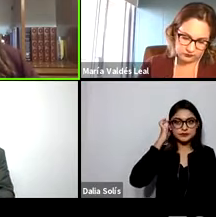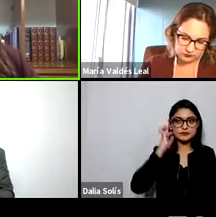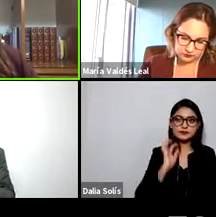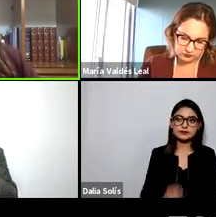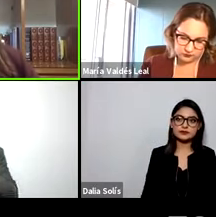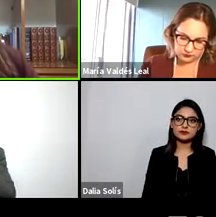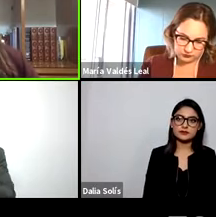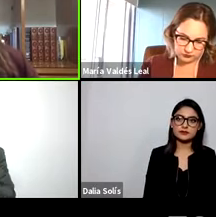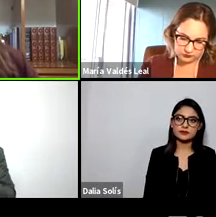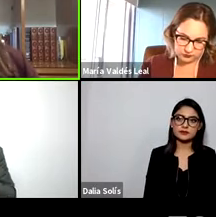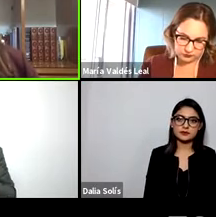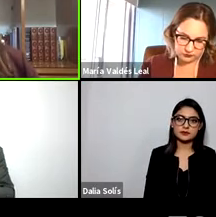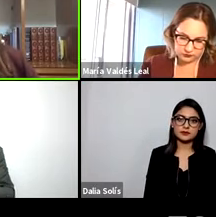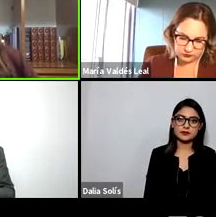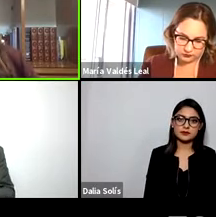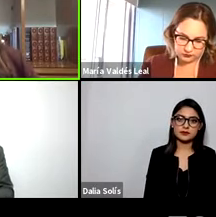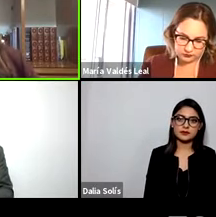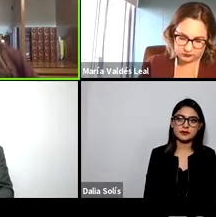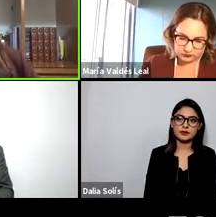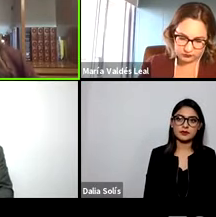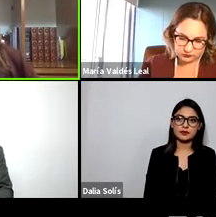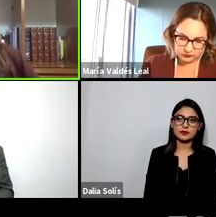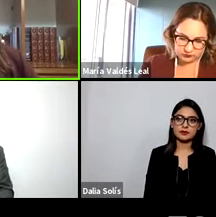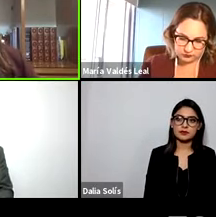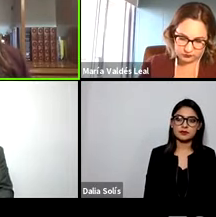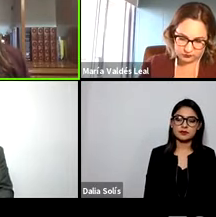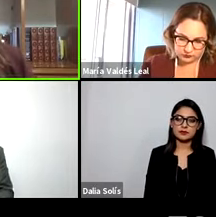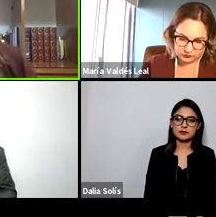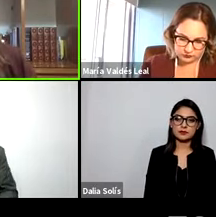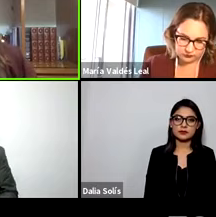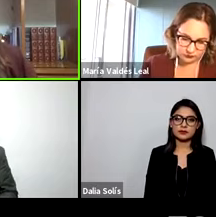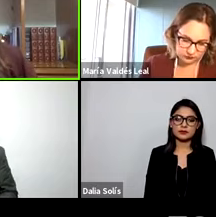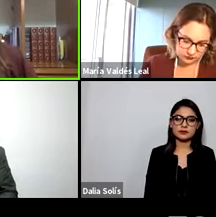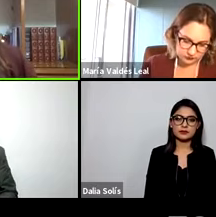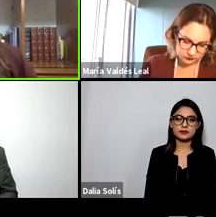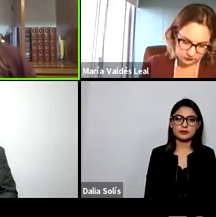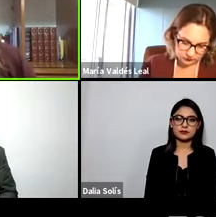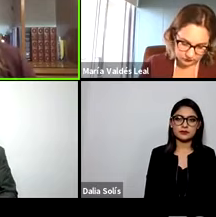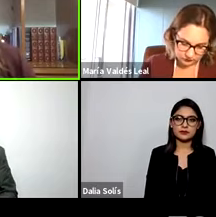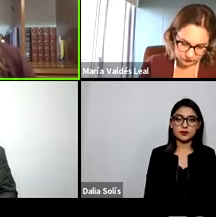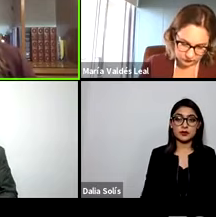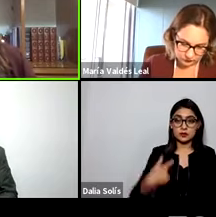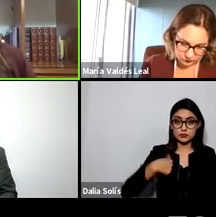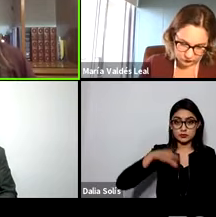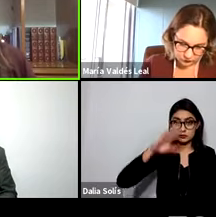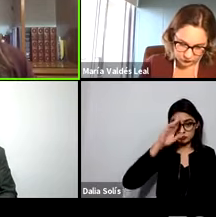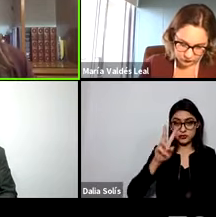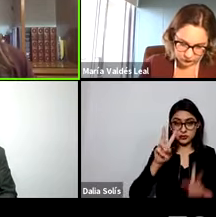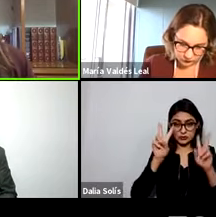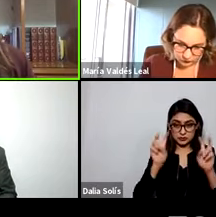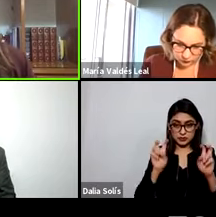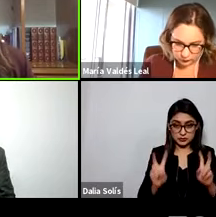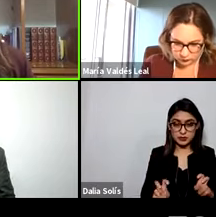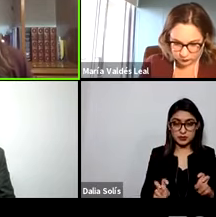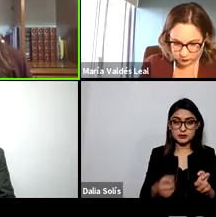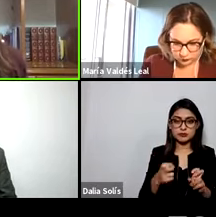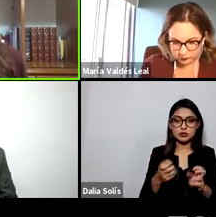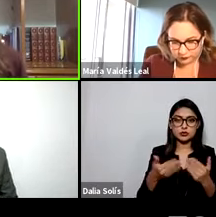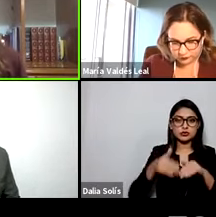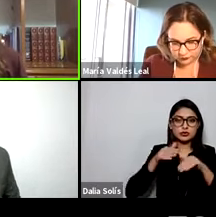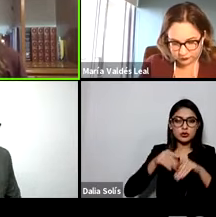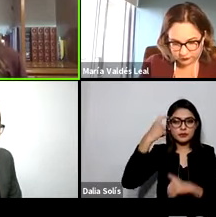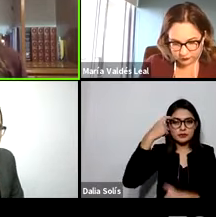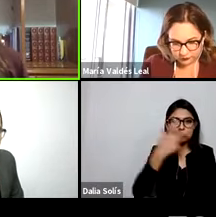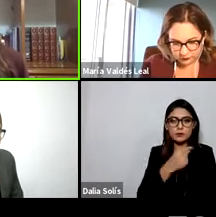justo me parece que esto es equivocado, ¿no? La formación me parece que es clave clave en estos asuntos de perspectiva